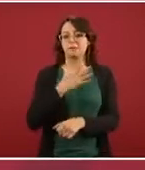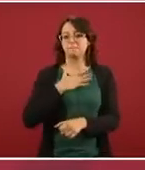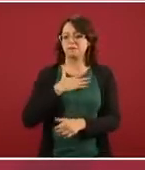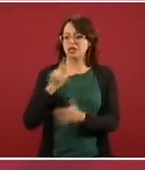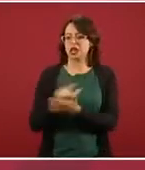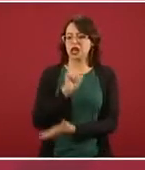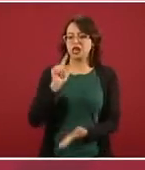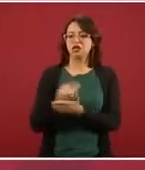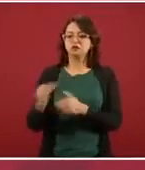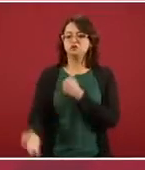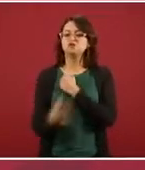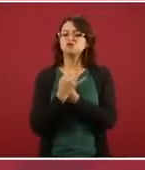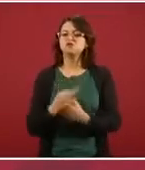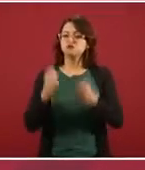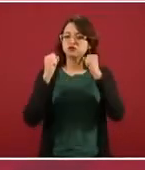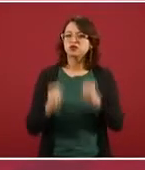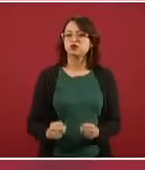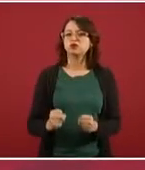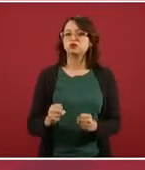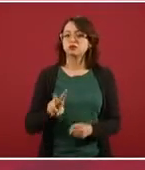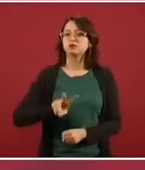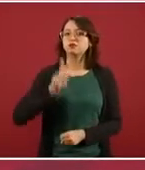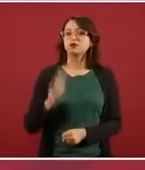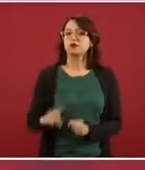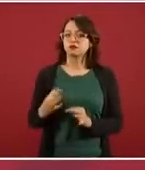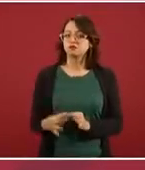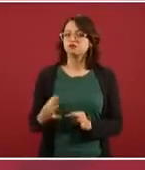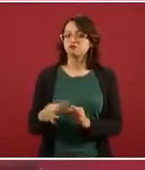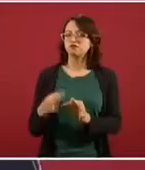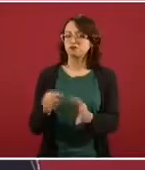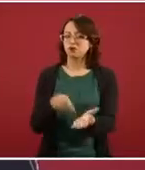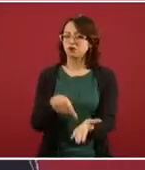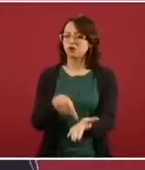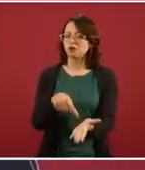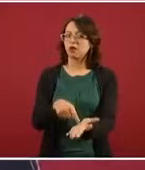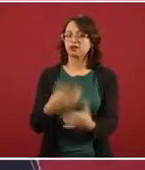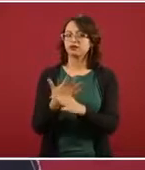para que realmente se cumpla lo que está en la ley.